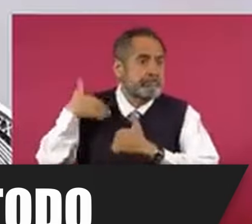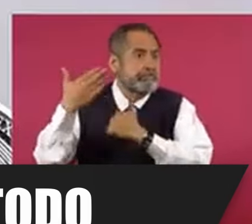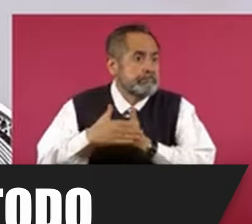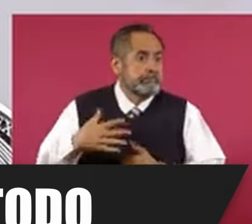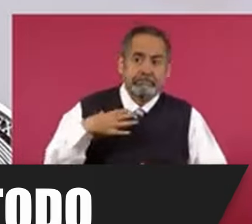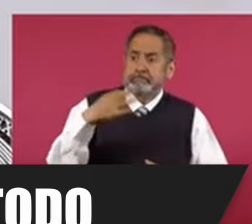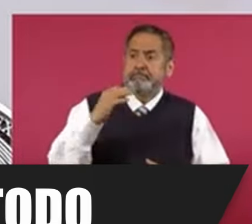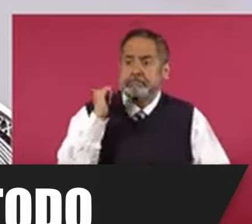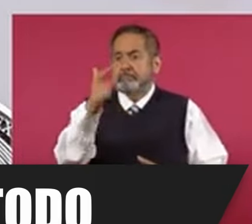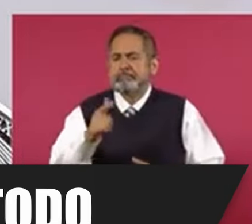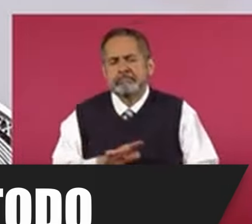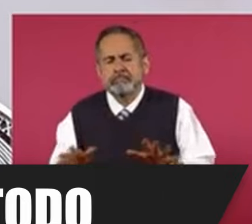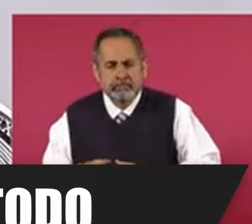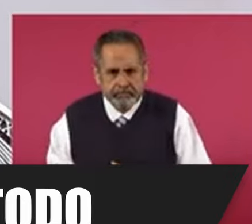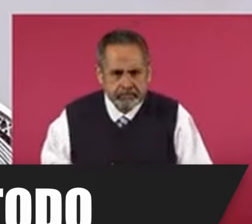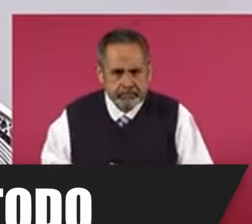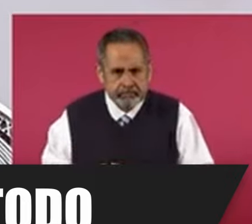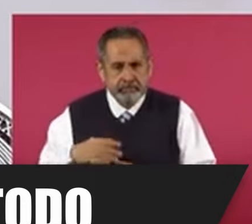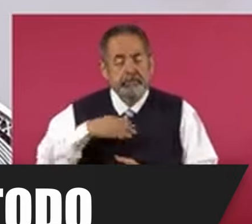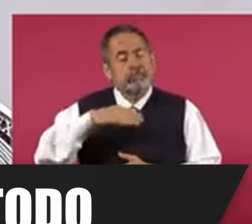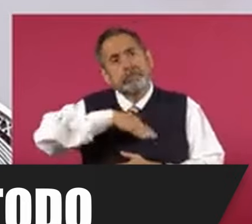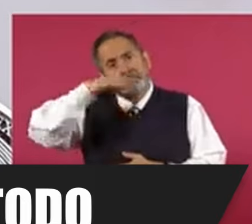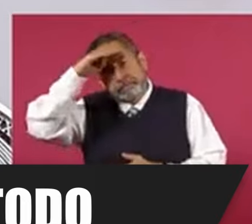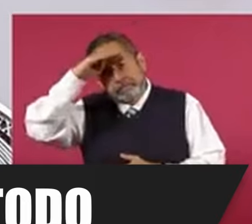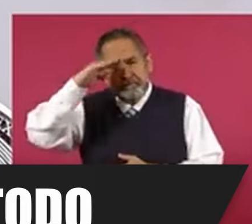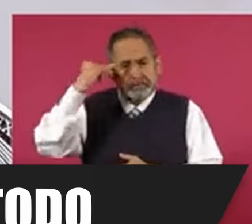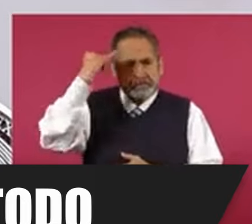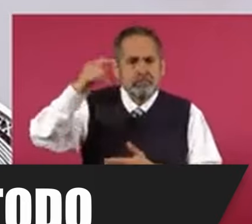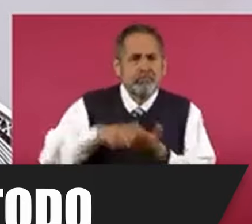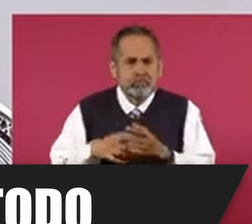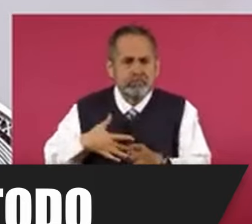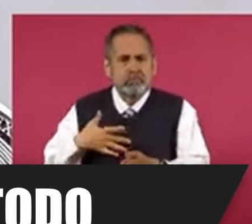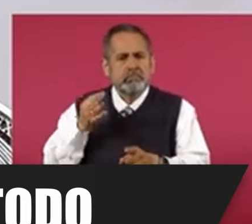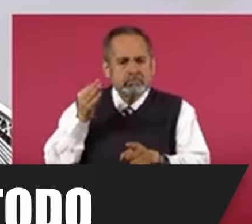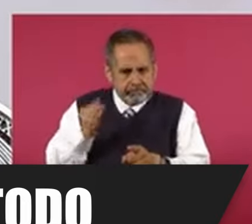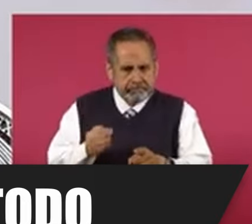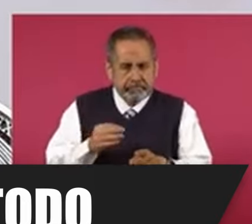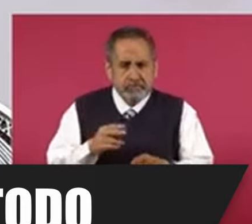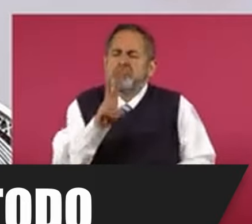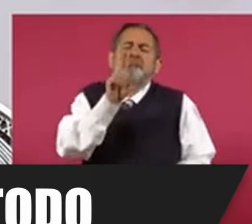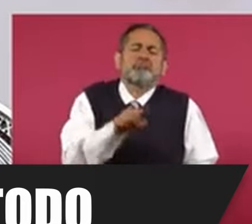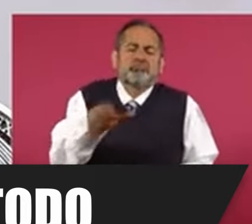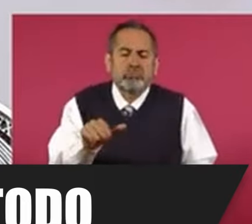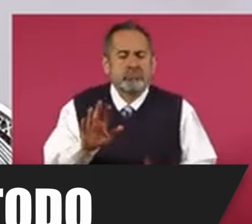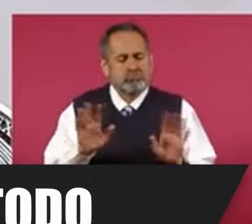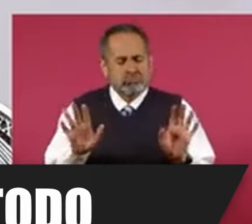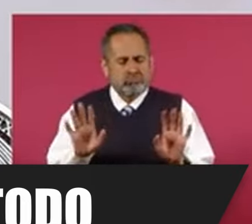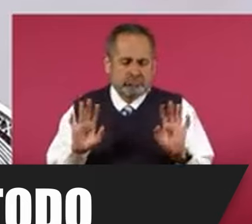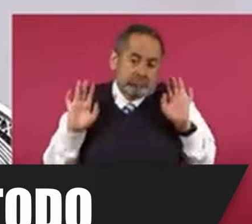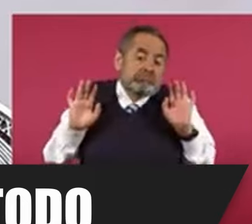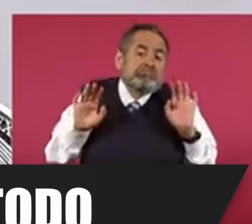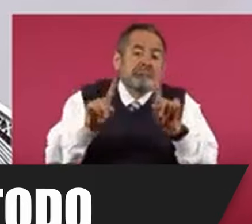pretenda. Esto no quiere decir que no cambie de parecer, en un sentido de que acepto que nunca hay que decir nunca. Pero al día de hoy, en este